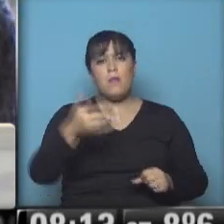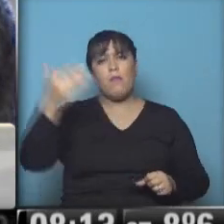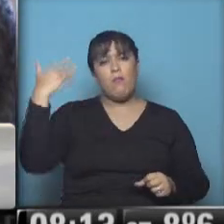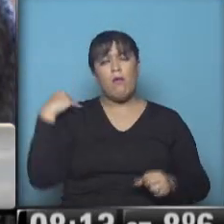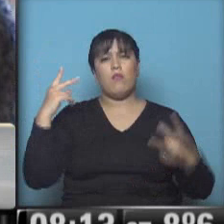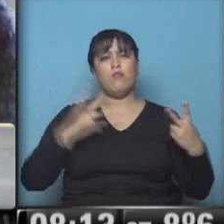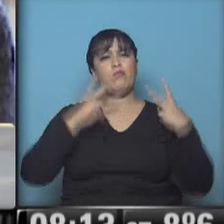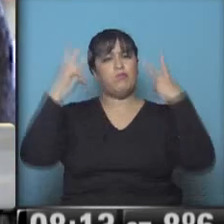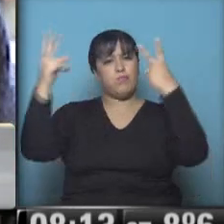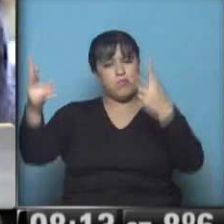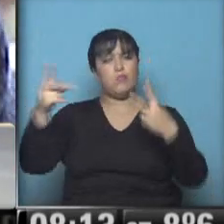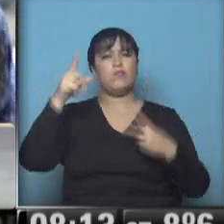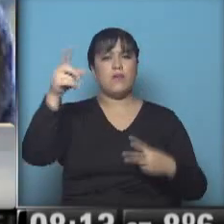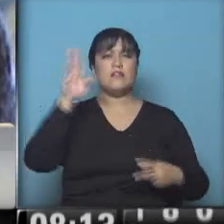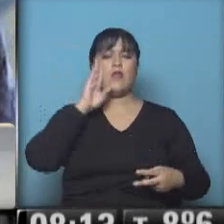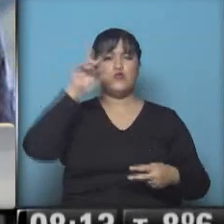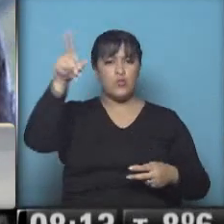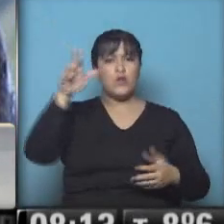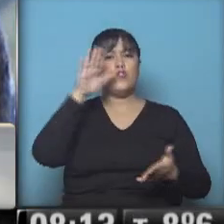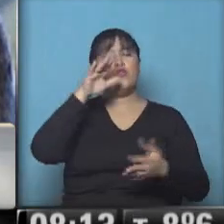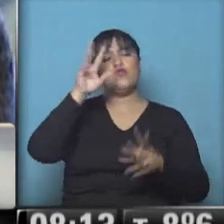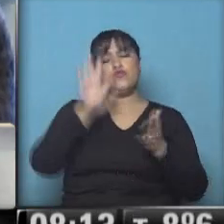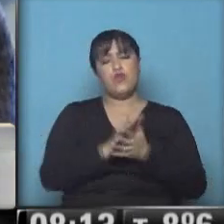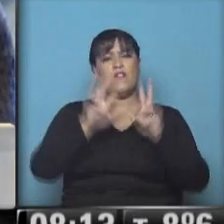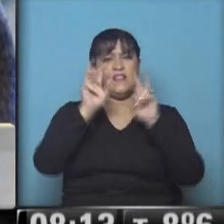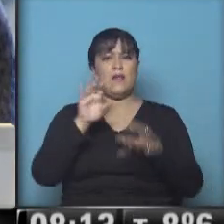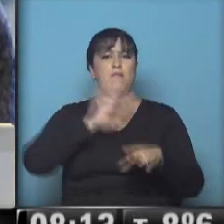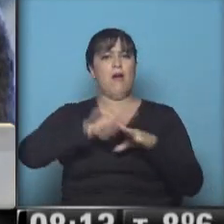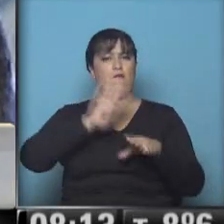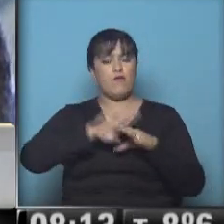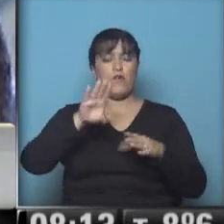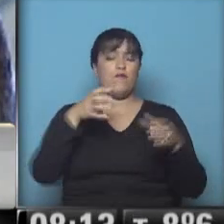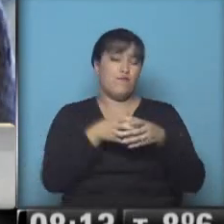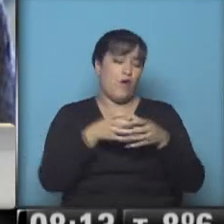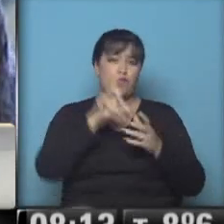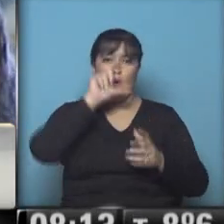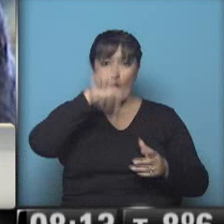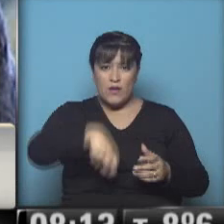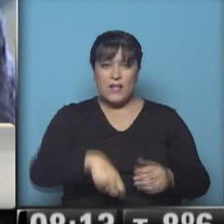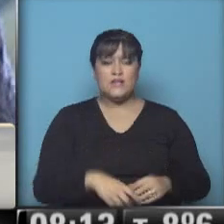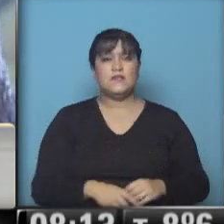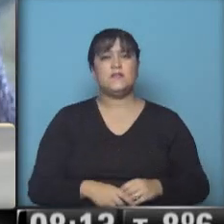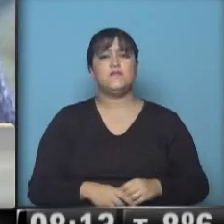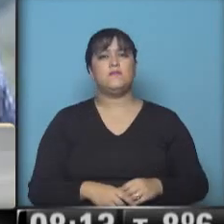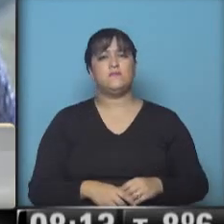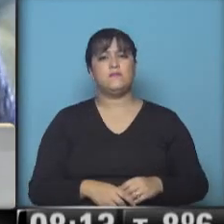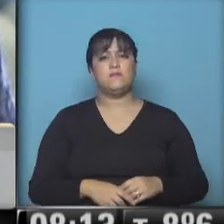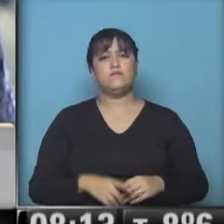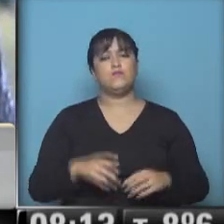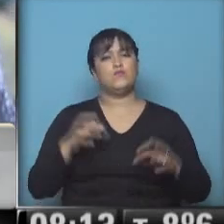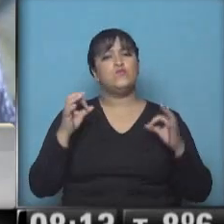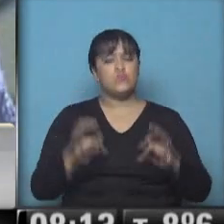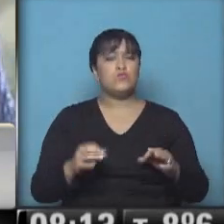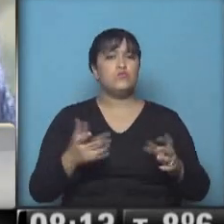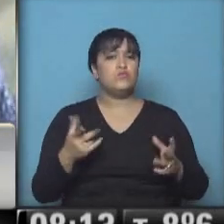una comitiva de legisladores a Estados Unidos por el tema fondos Buitres que se dio se dio una voluntad